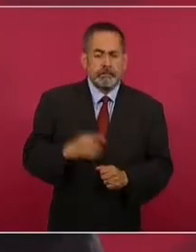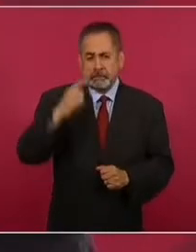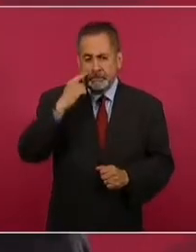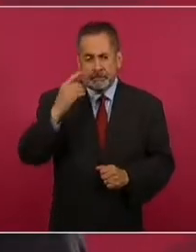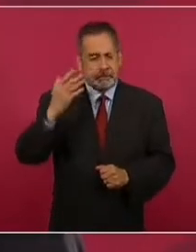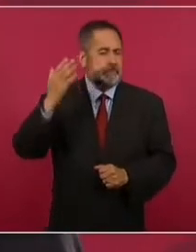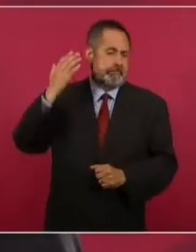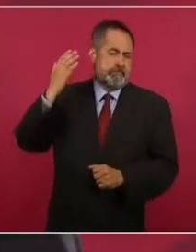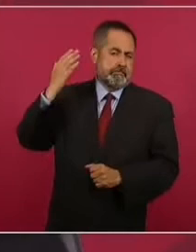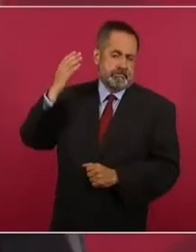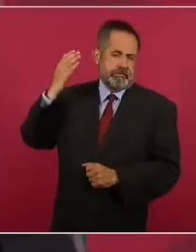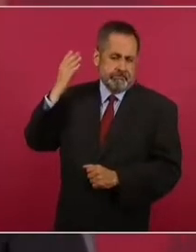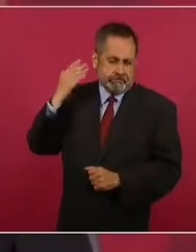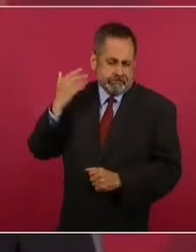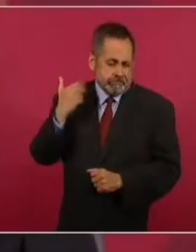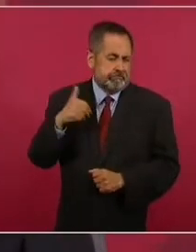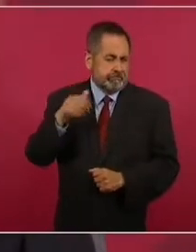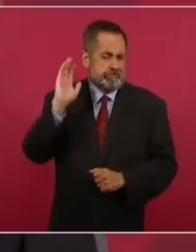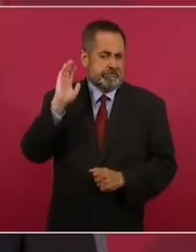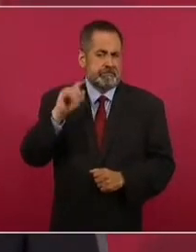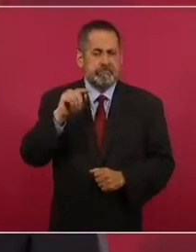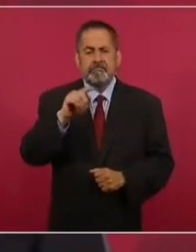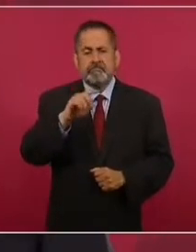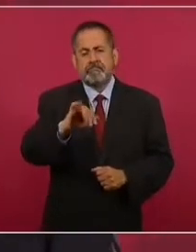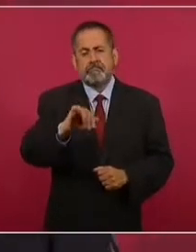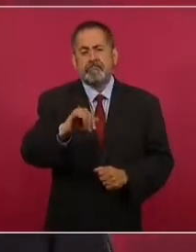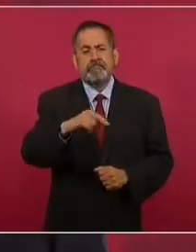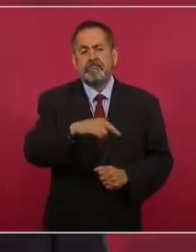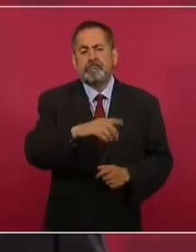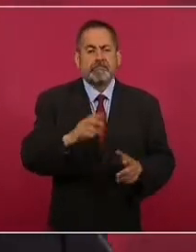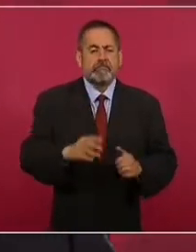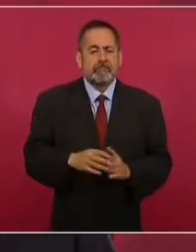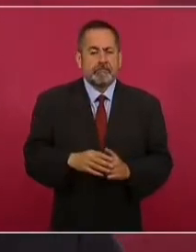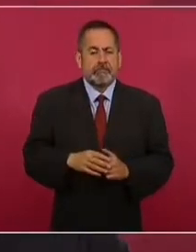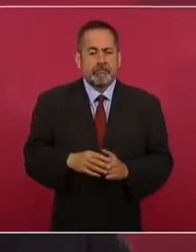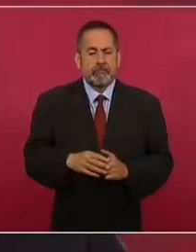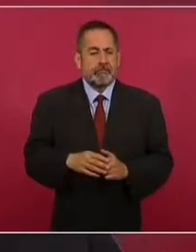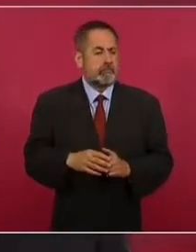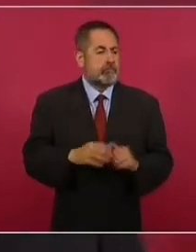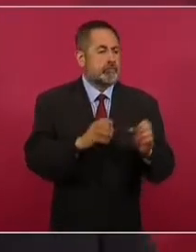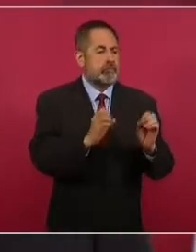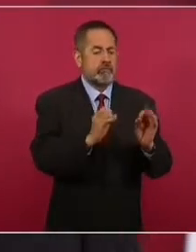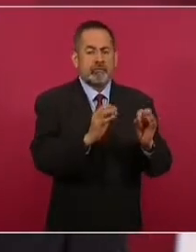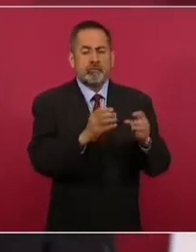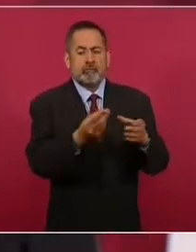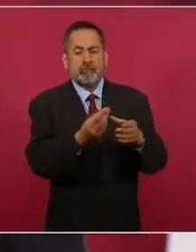la práctica era de que en los despachos